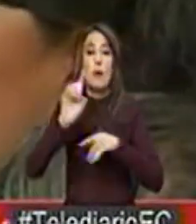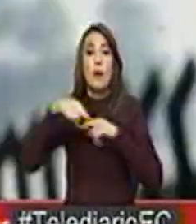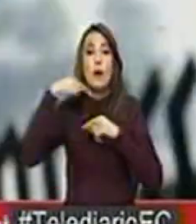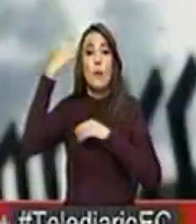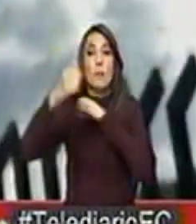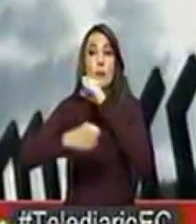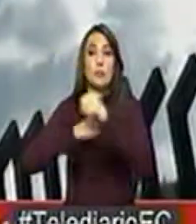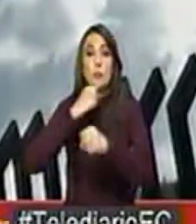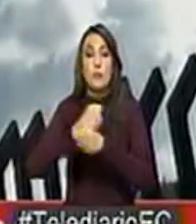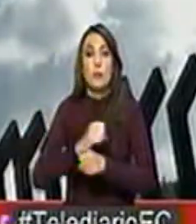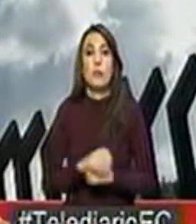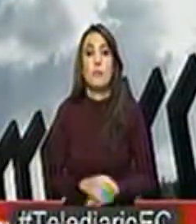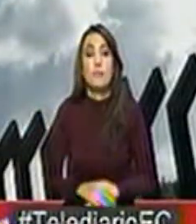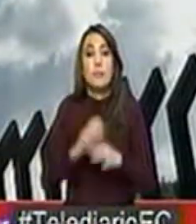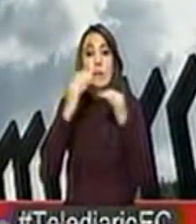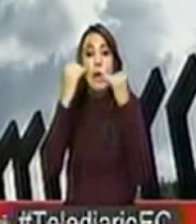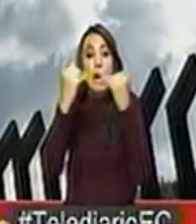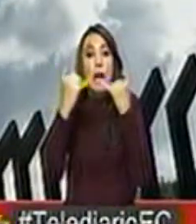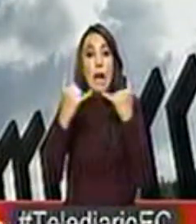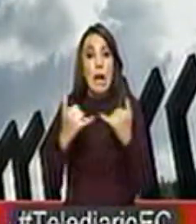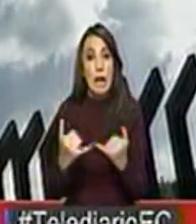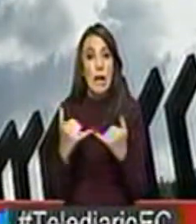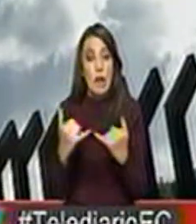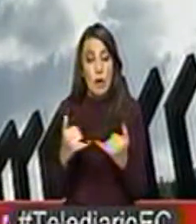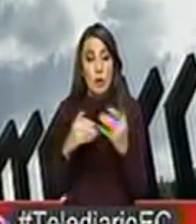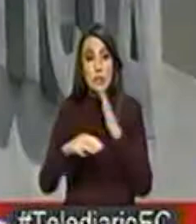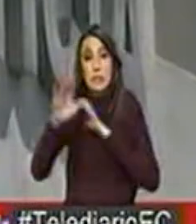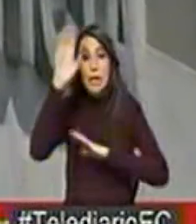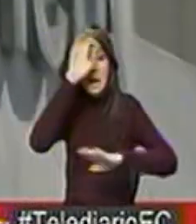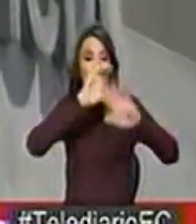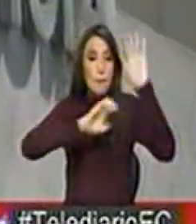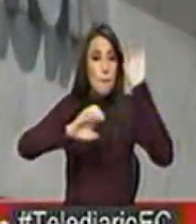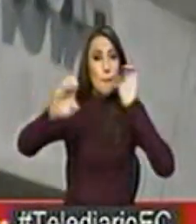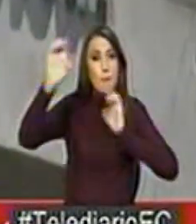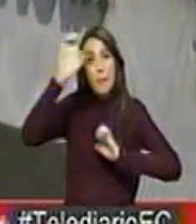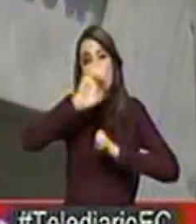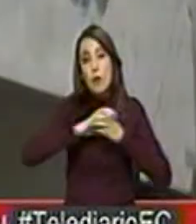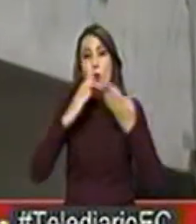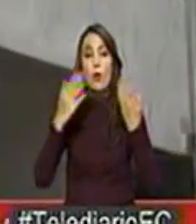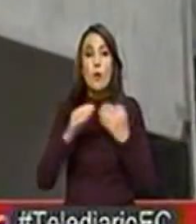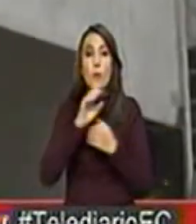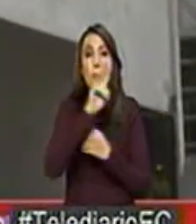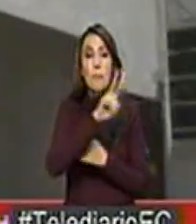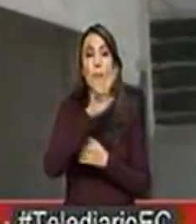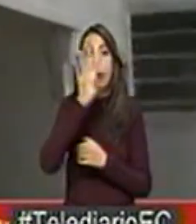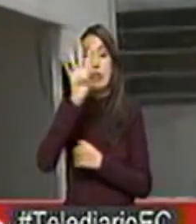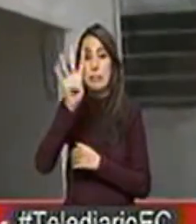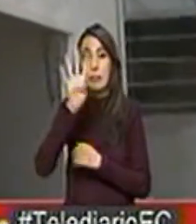año. Hasta el momento, los resultados de las evaluaciones dejan a 24 de